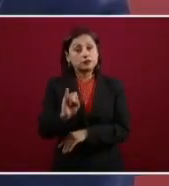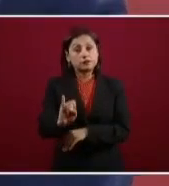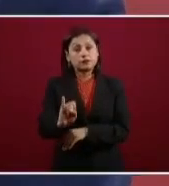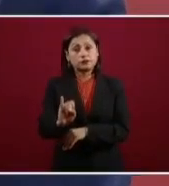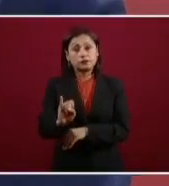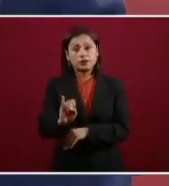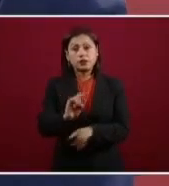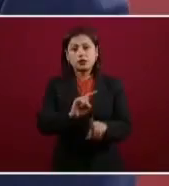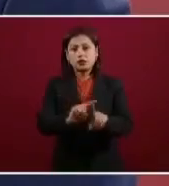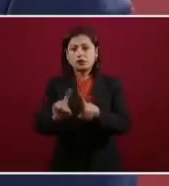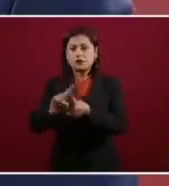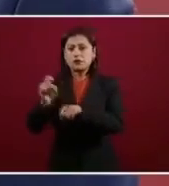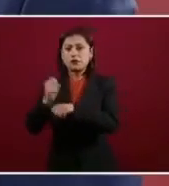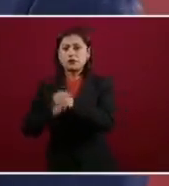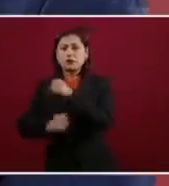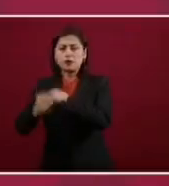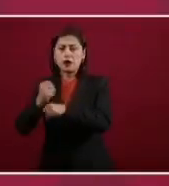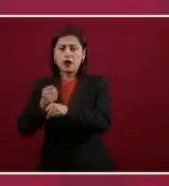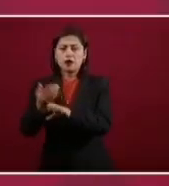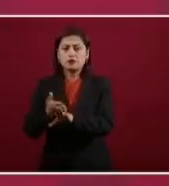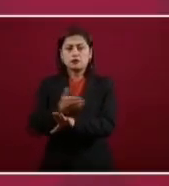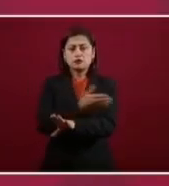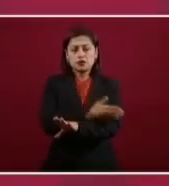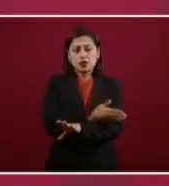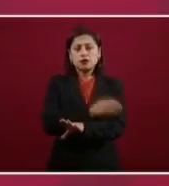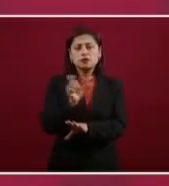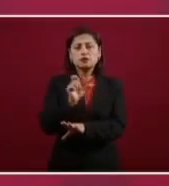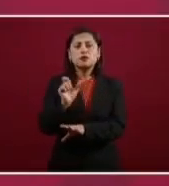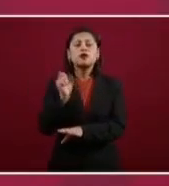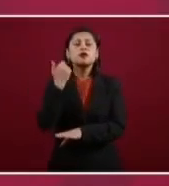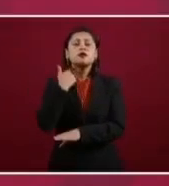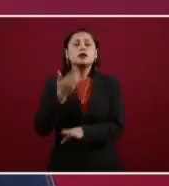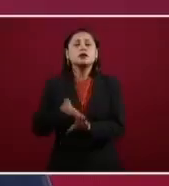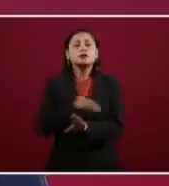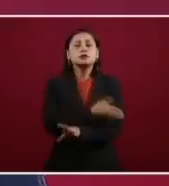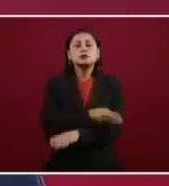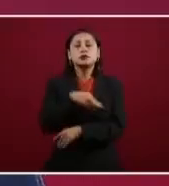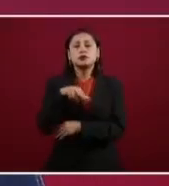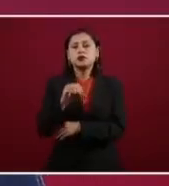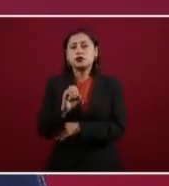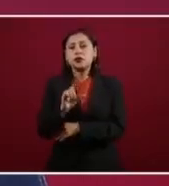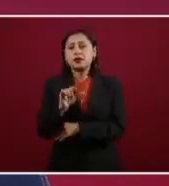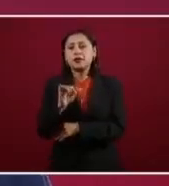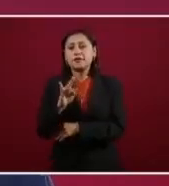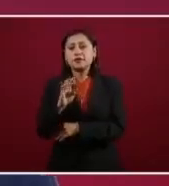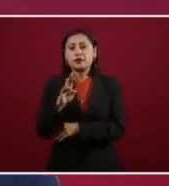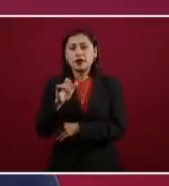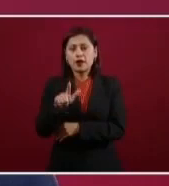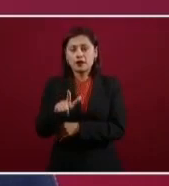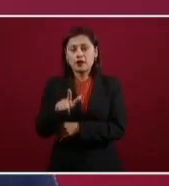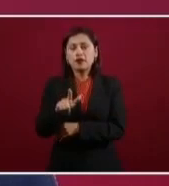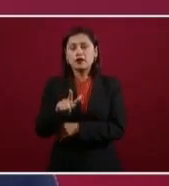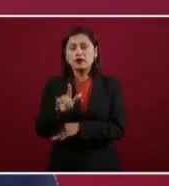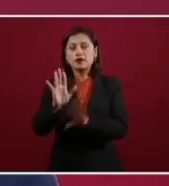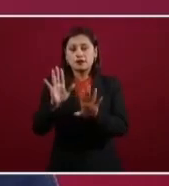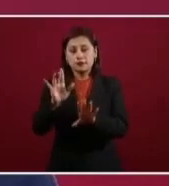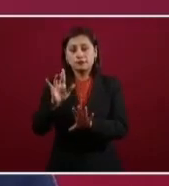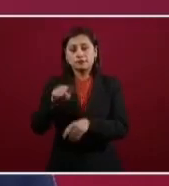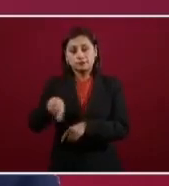varios años durante el periodo neoliberal no olvidar